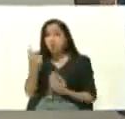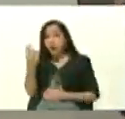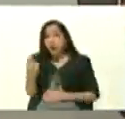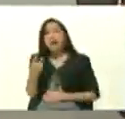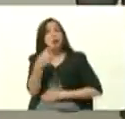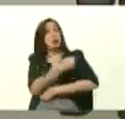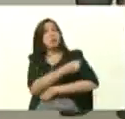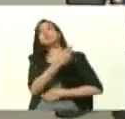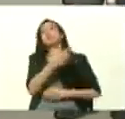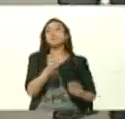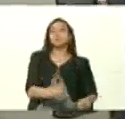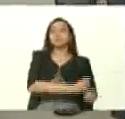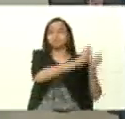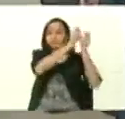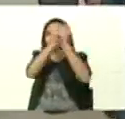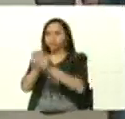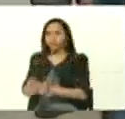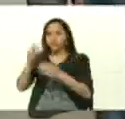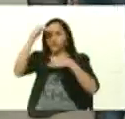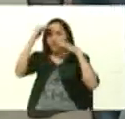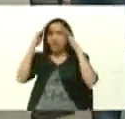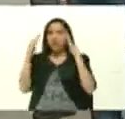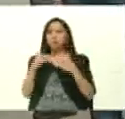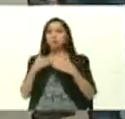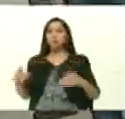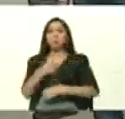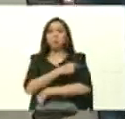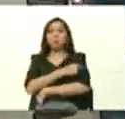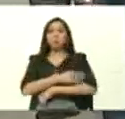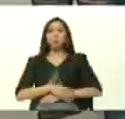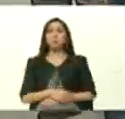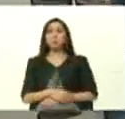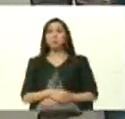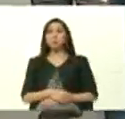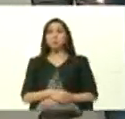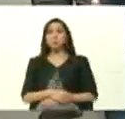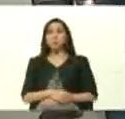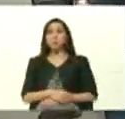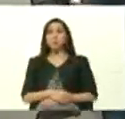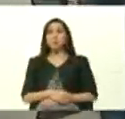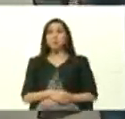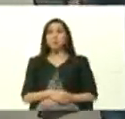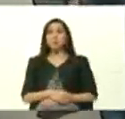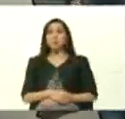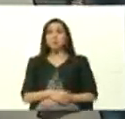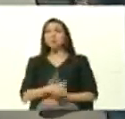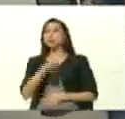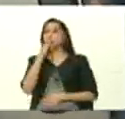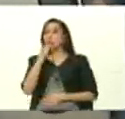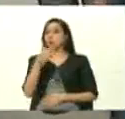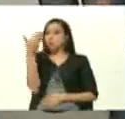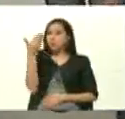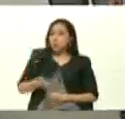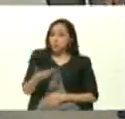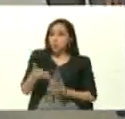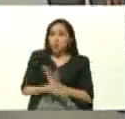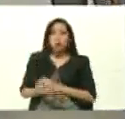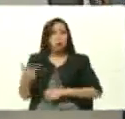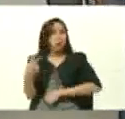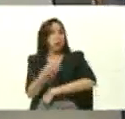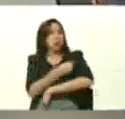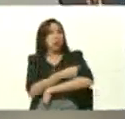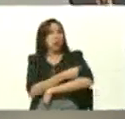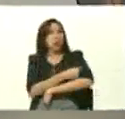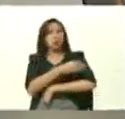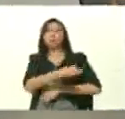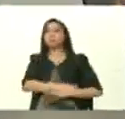vacunado, vamos a llevarlo a vacunar. Y bueno, mañana hará anuncios importantes sobre la vacunación para